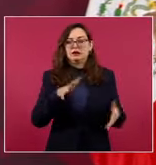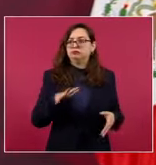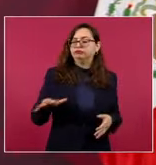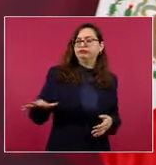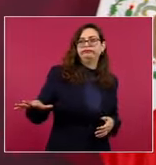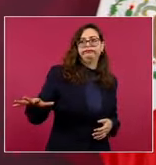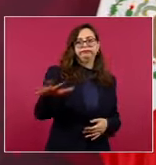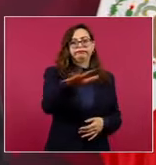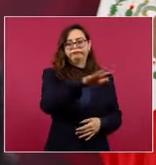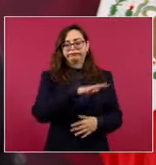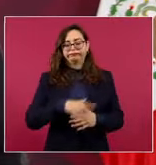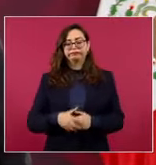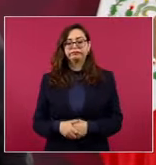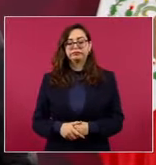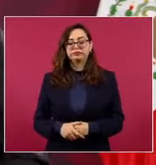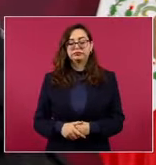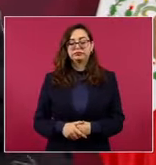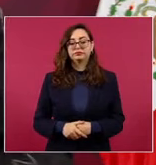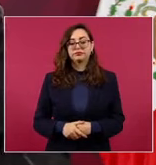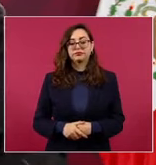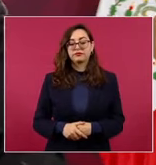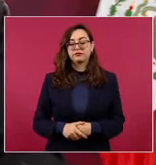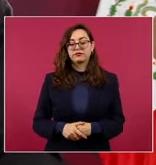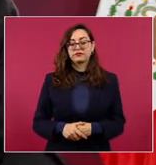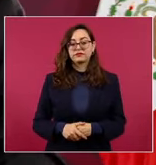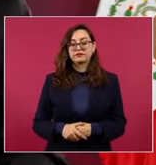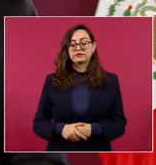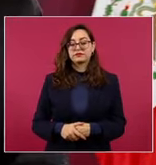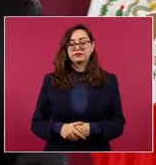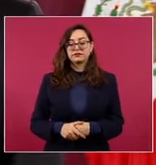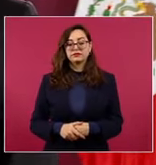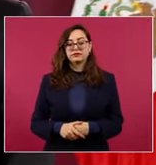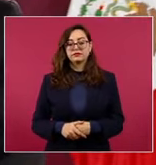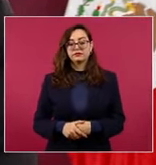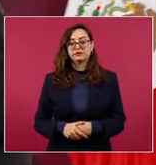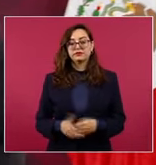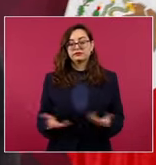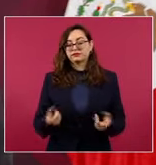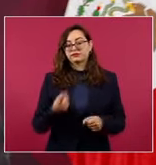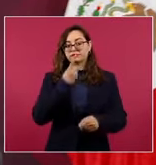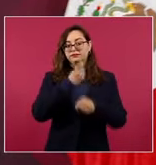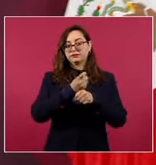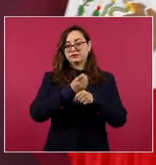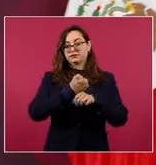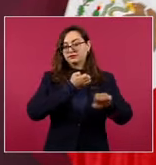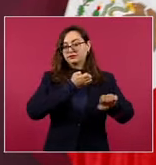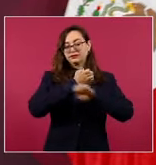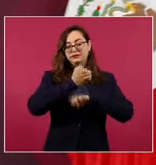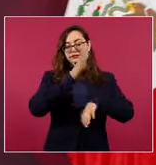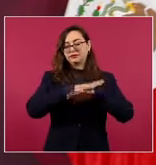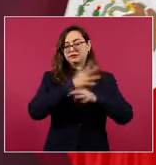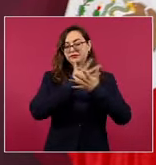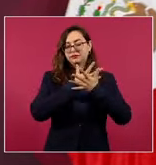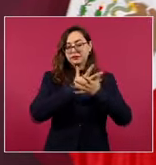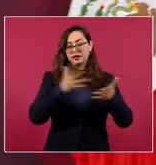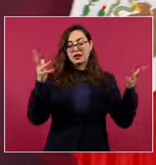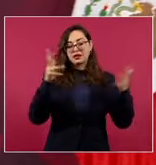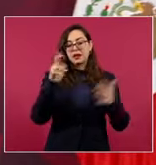territorio. Primero lo que se conoce como el Estado Grande de México,